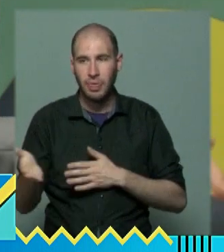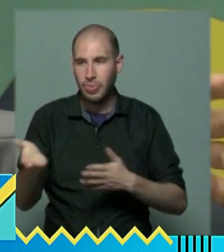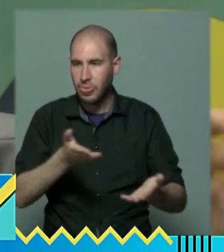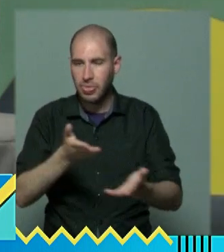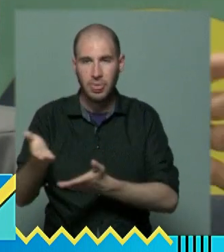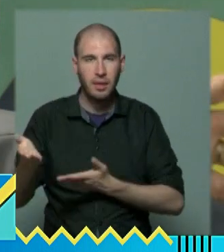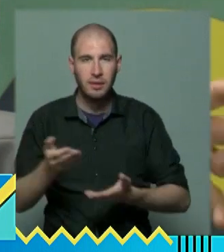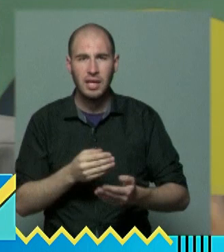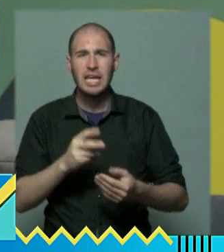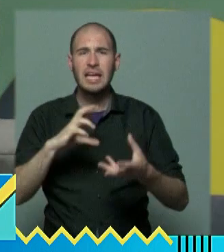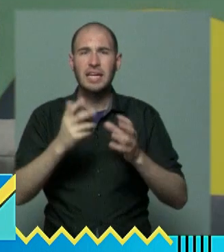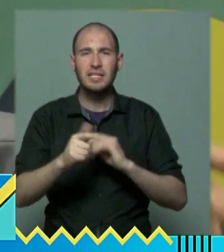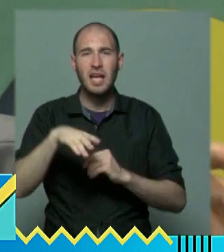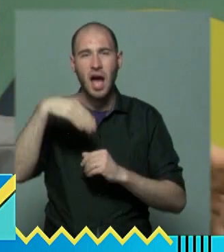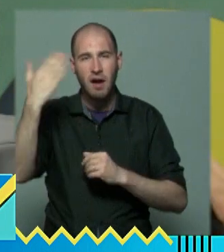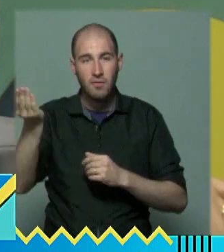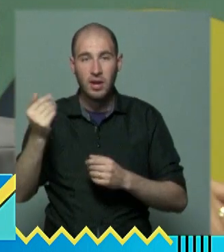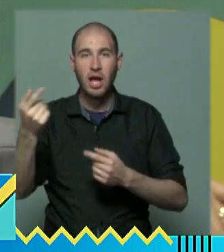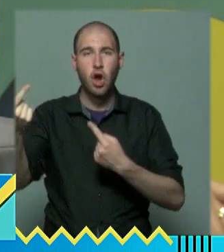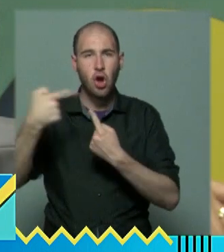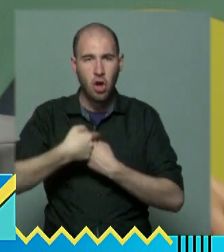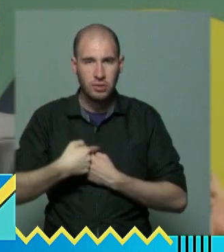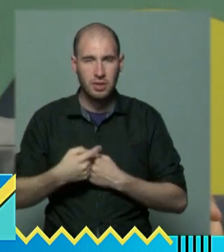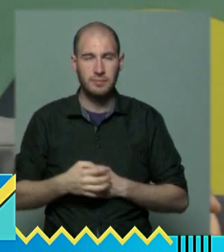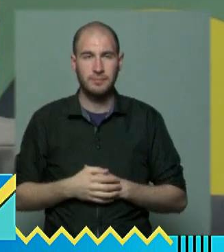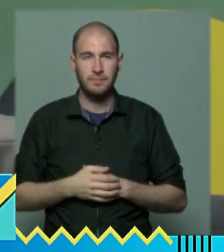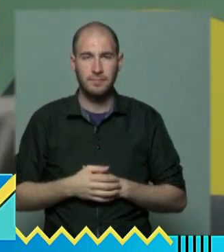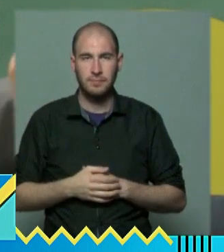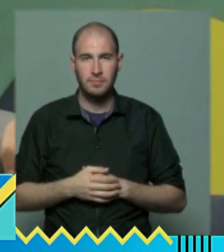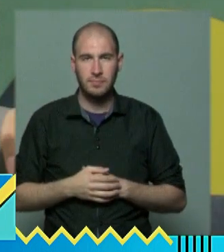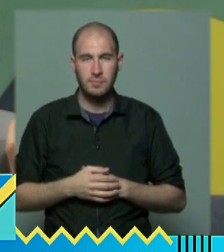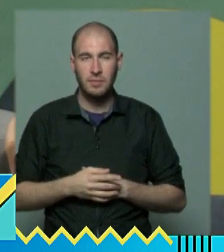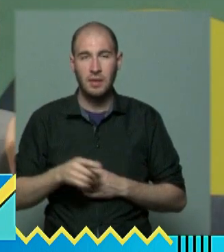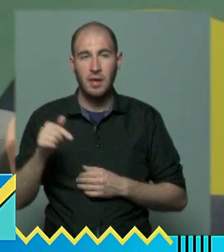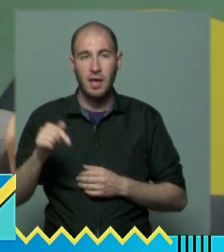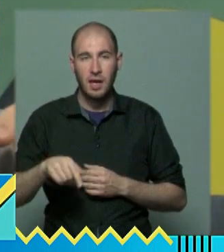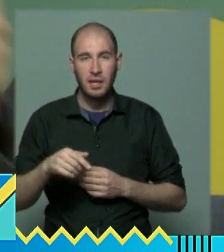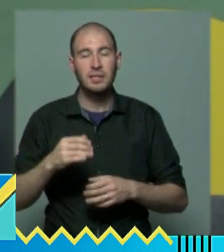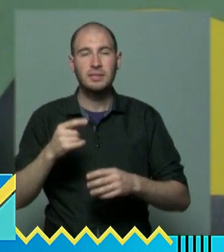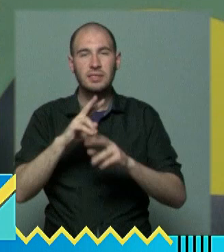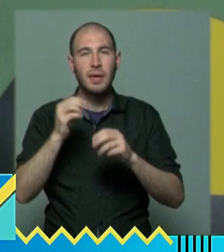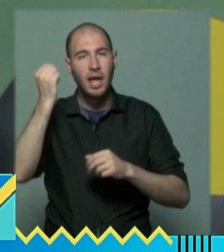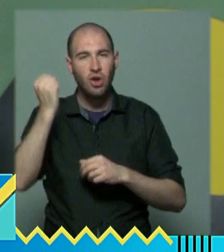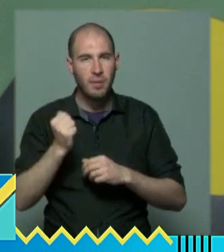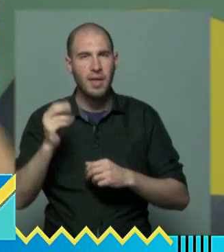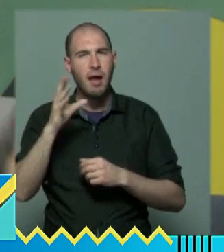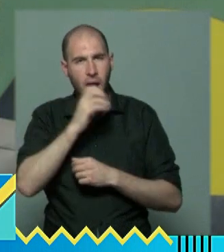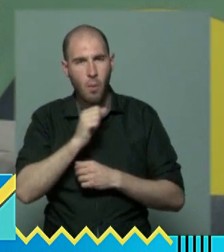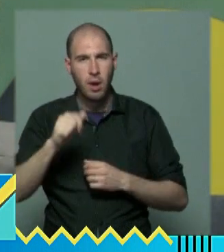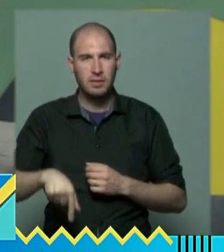cuanto a la existencia de crisis afuera que nos pueda perjudicar. Entonces la toma de una situación económica